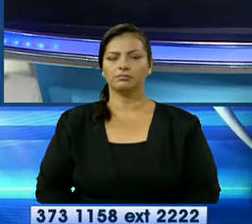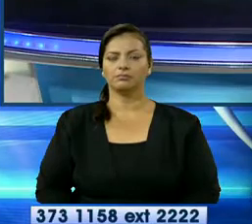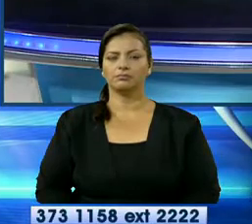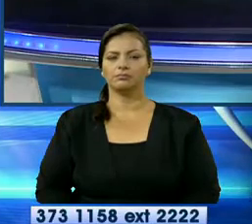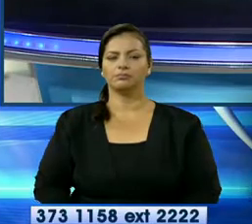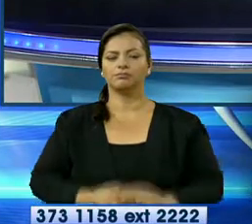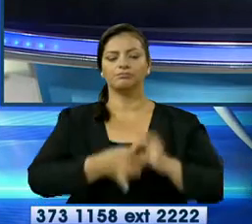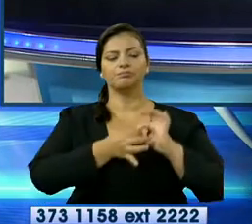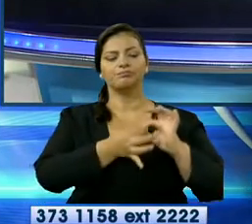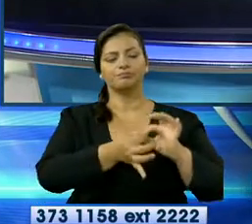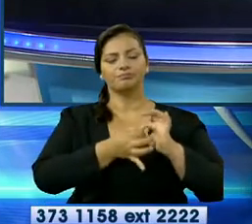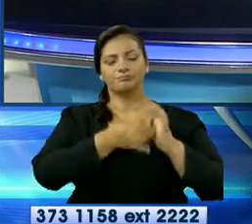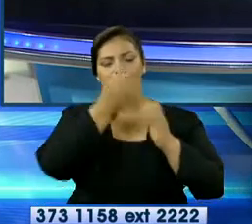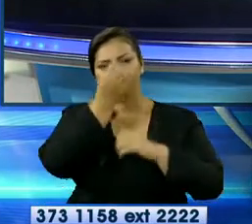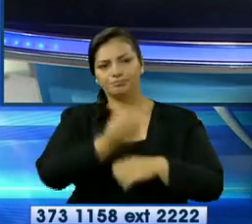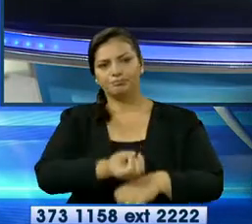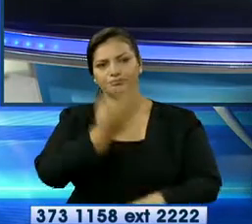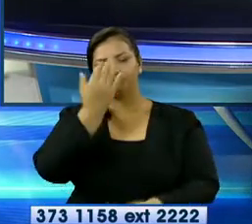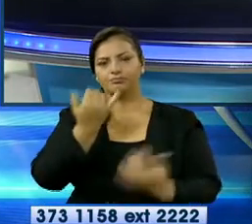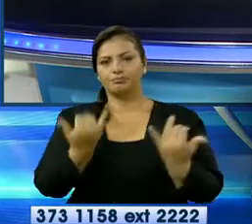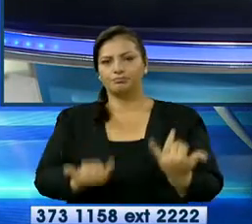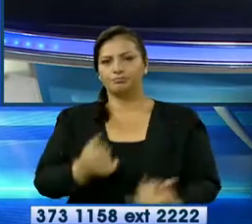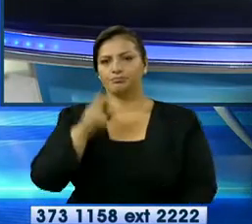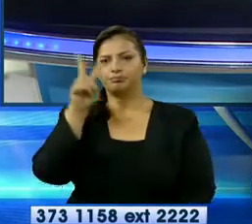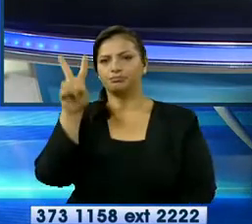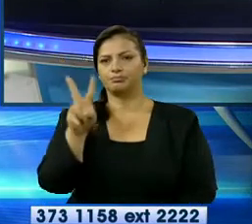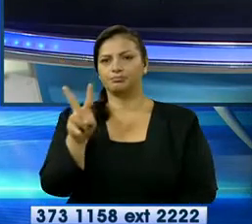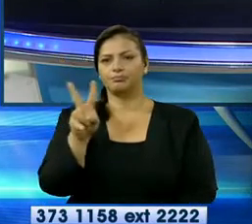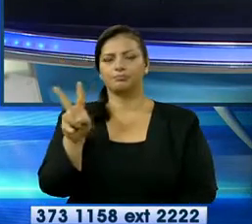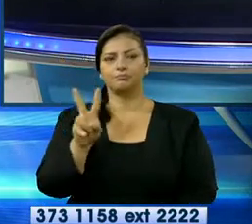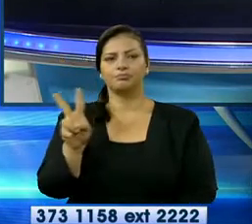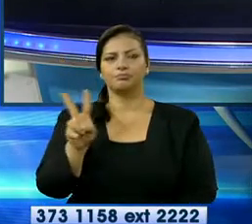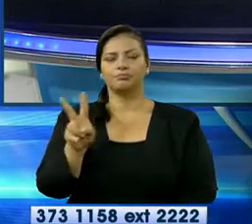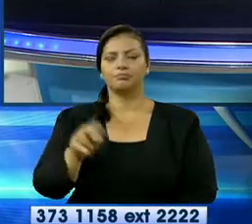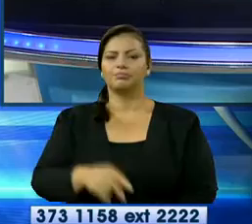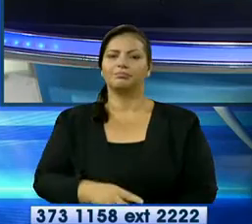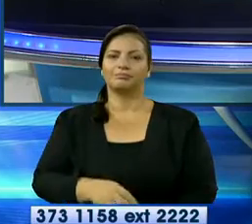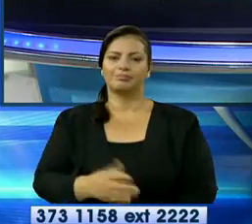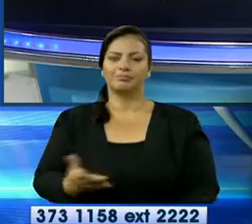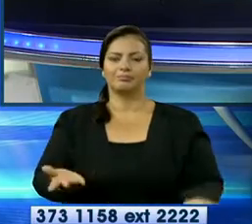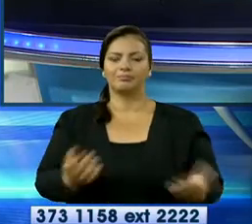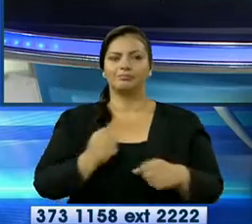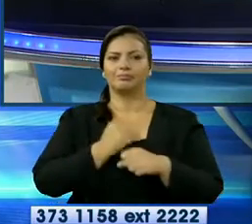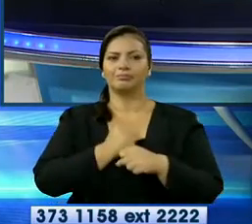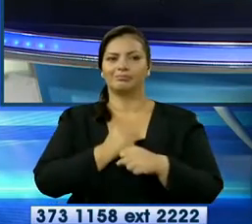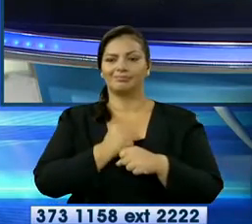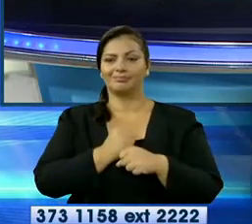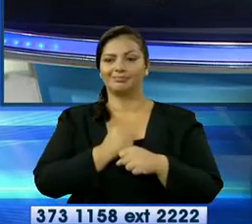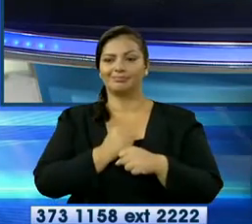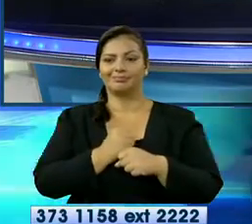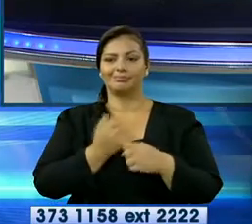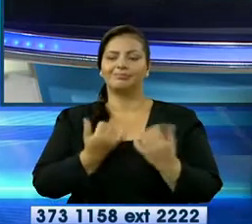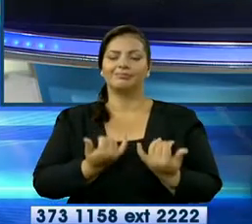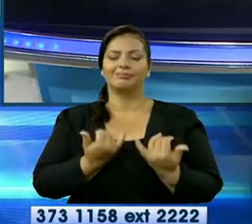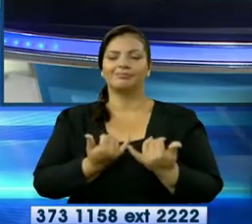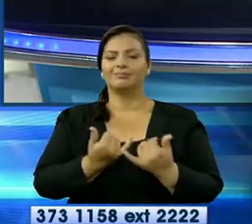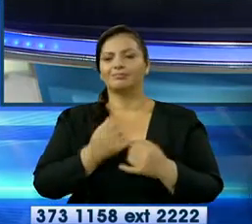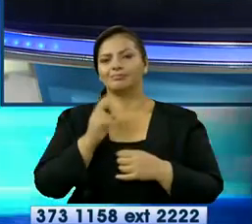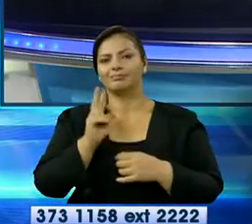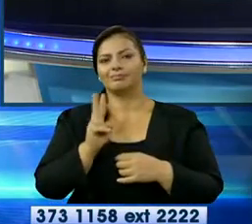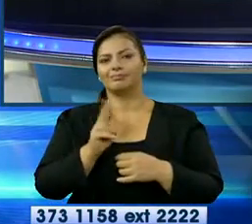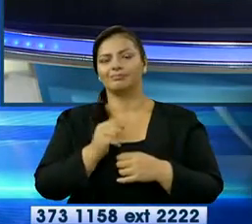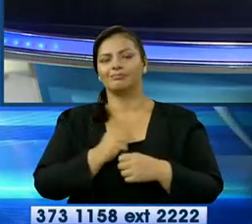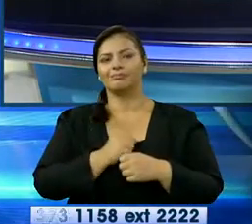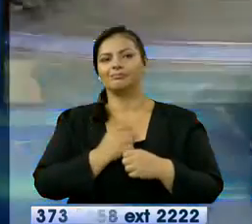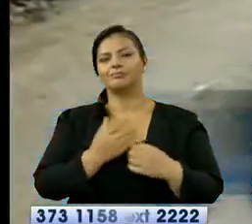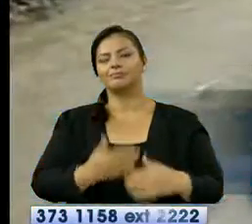Compañeros, sí, muy buenos días. Hoy viernes, último día laborable de la semana. Amanecemos con lluvia en la ciudad de Guayaquil y nosotros en